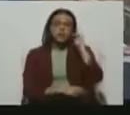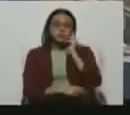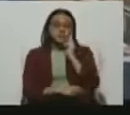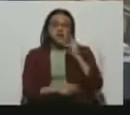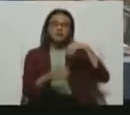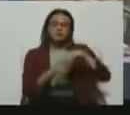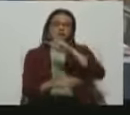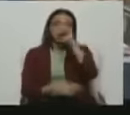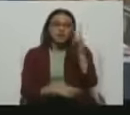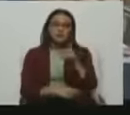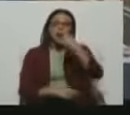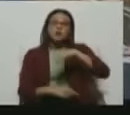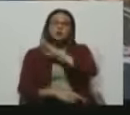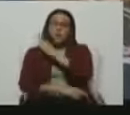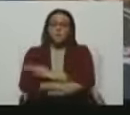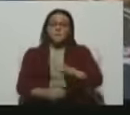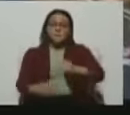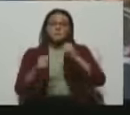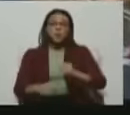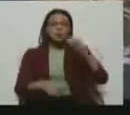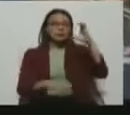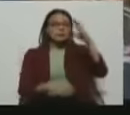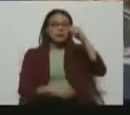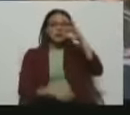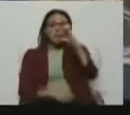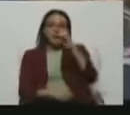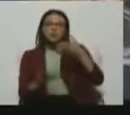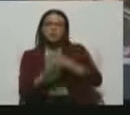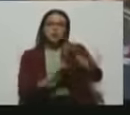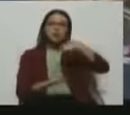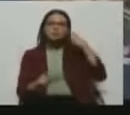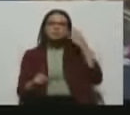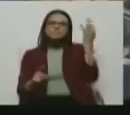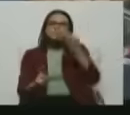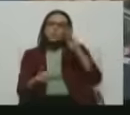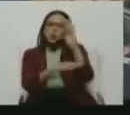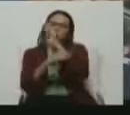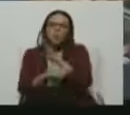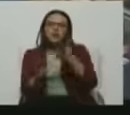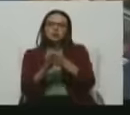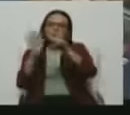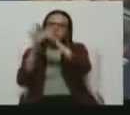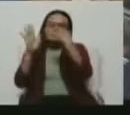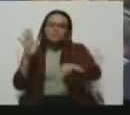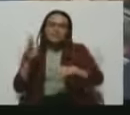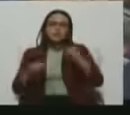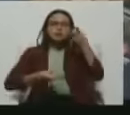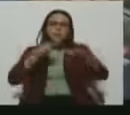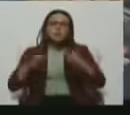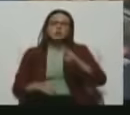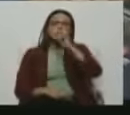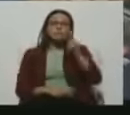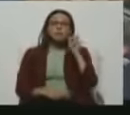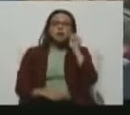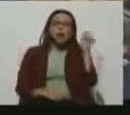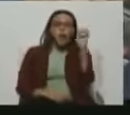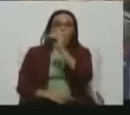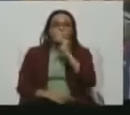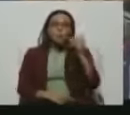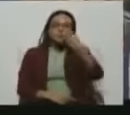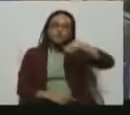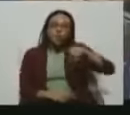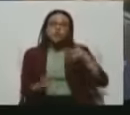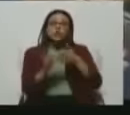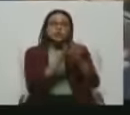del poder electoral en garantizar los derechos políticos de los venezolanos y las venezolanas durante el